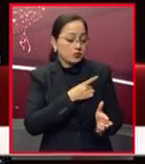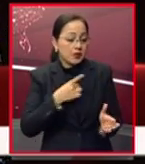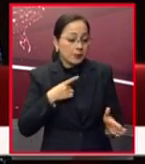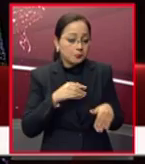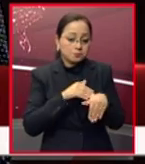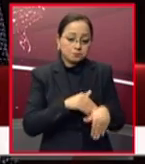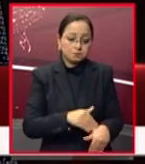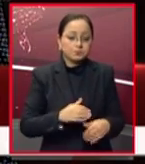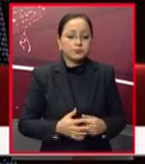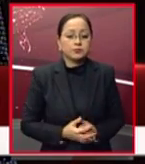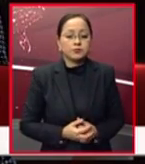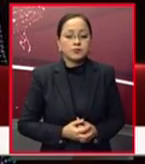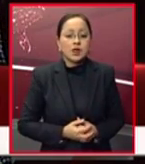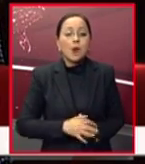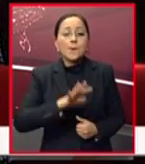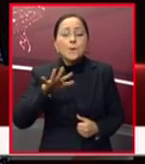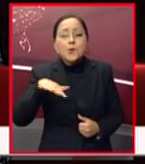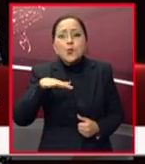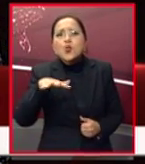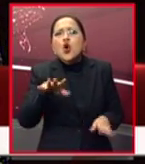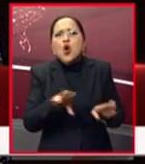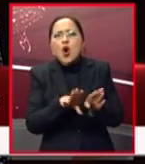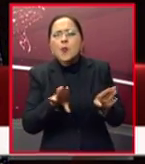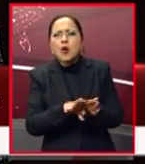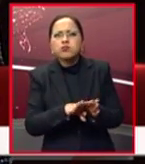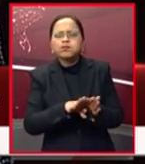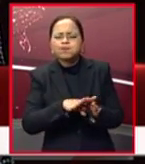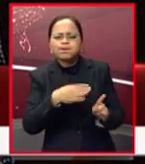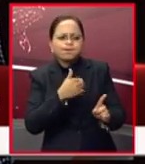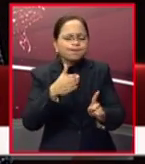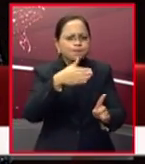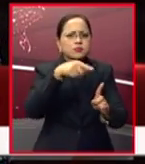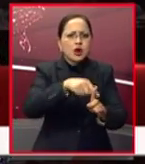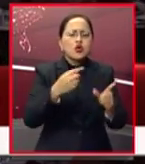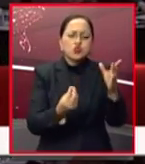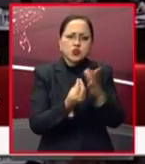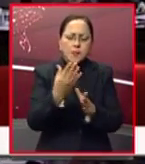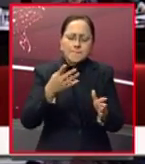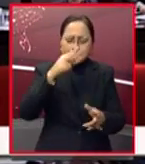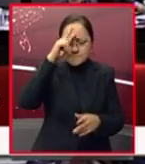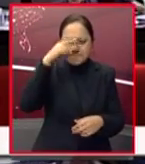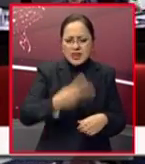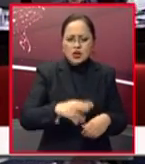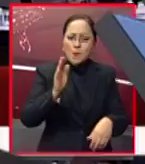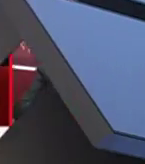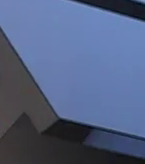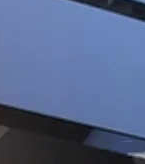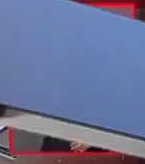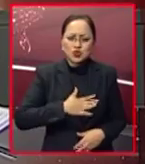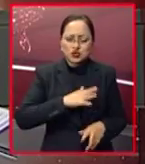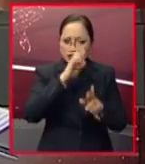Fundamental. Busquemos vivir en un México justo, respetemos a la Constitución.